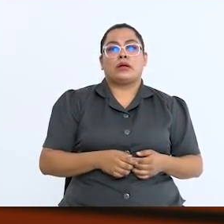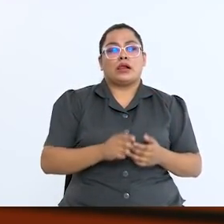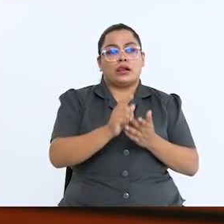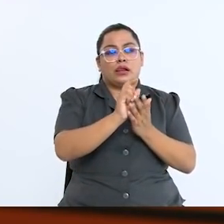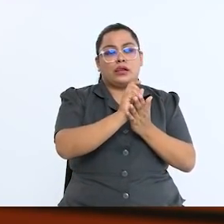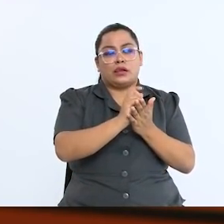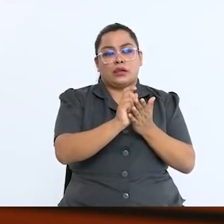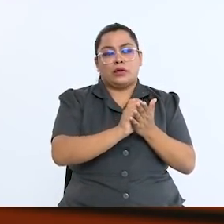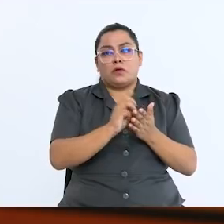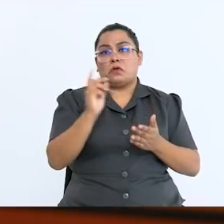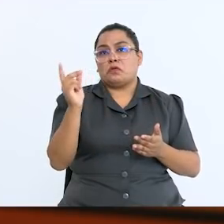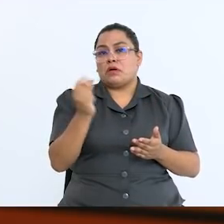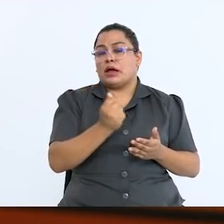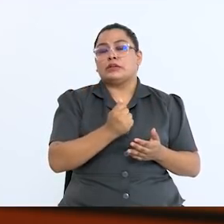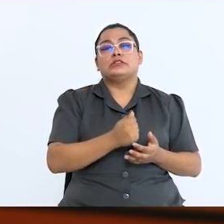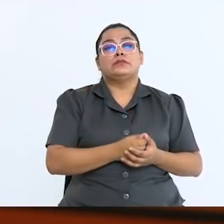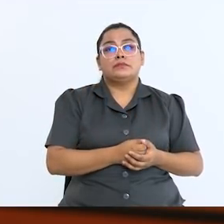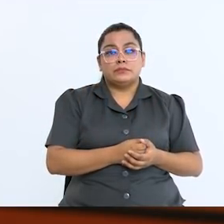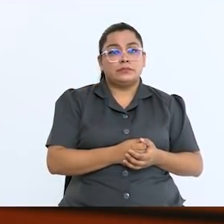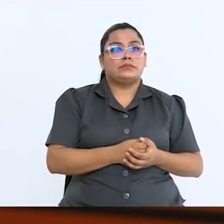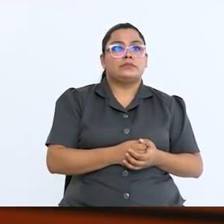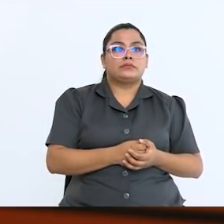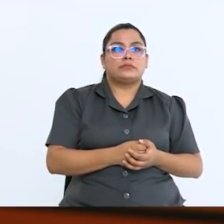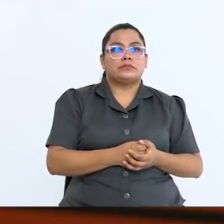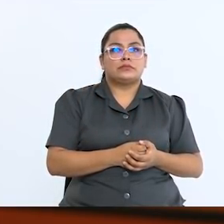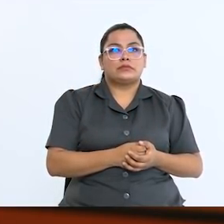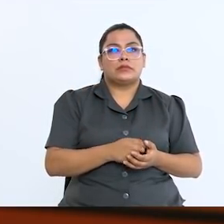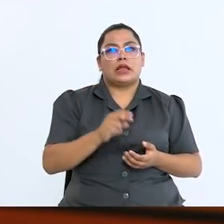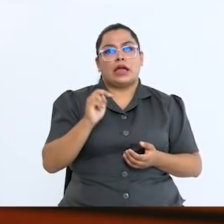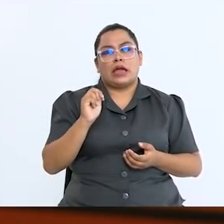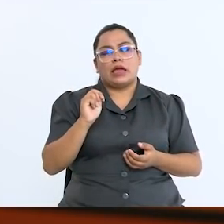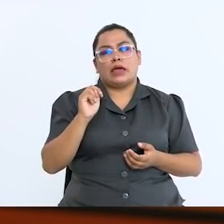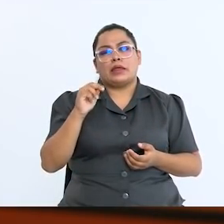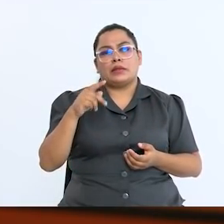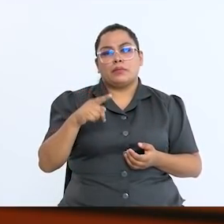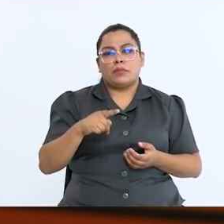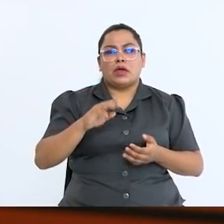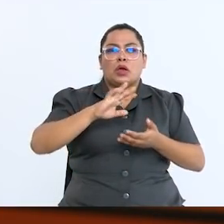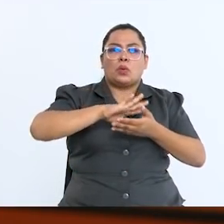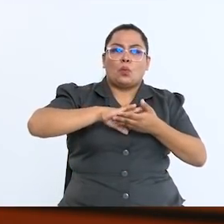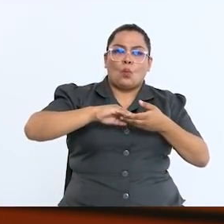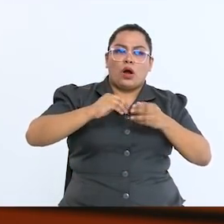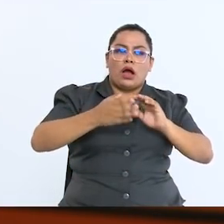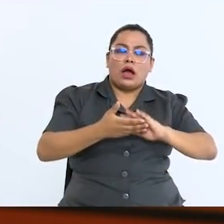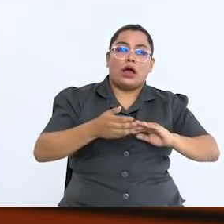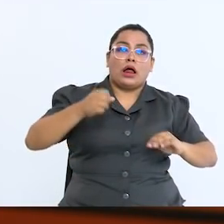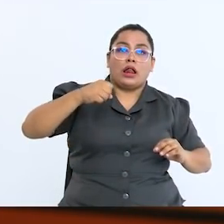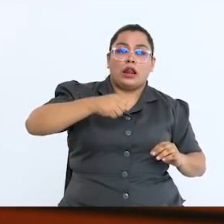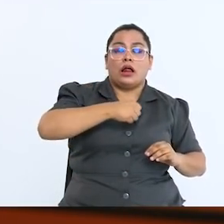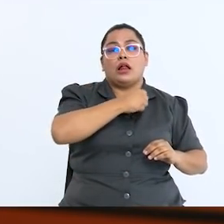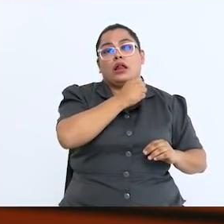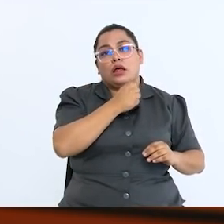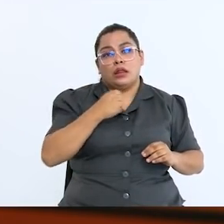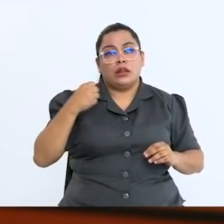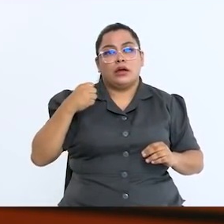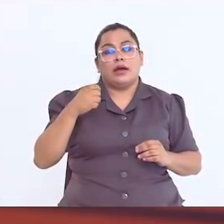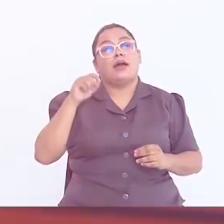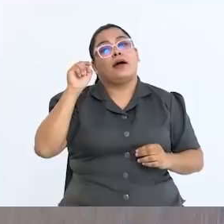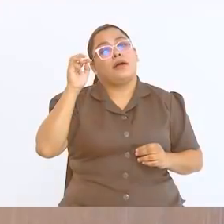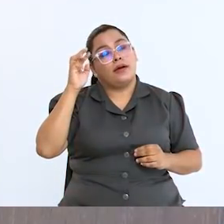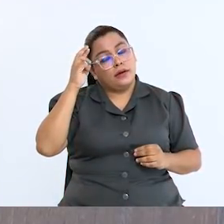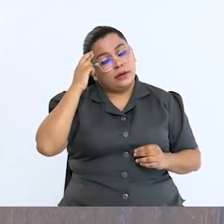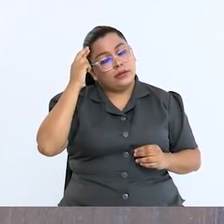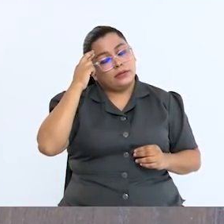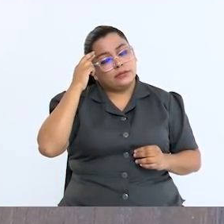grafías de fácil aprendizaje. Estas son la M o la P, siempre a través de cuentos o canciones. Entonces,